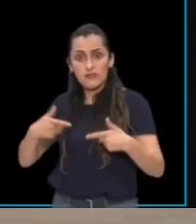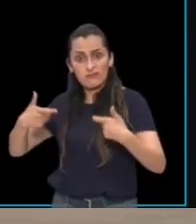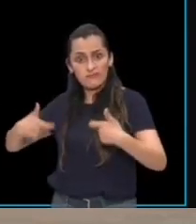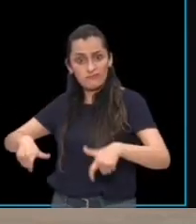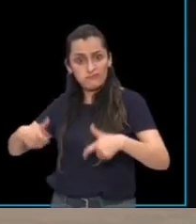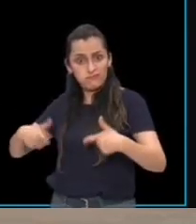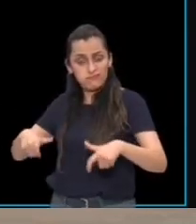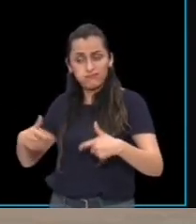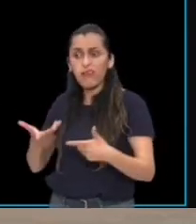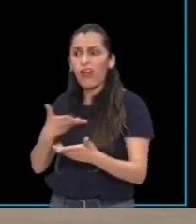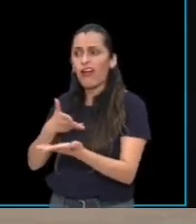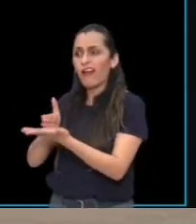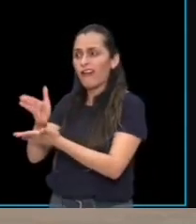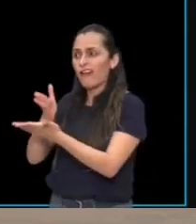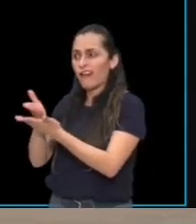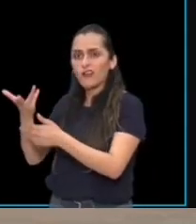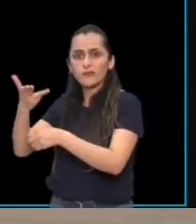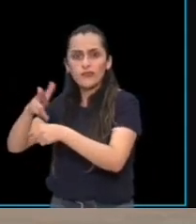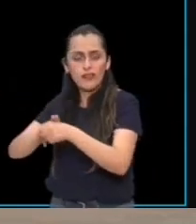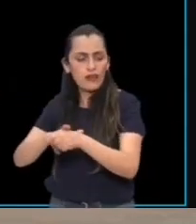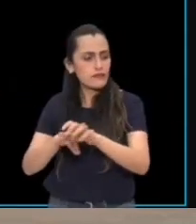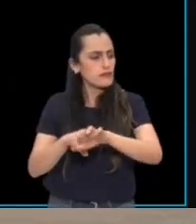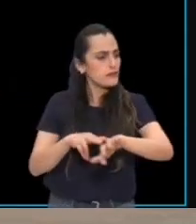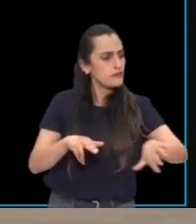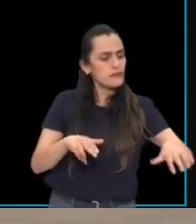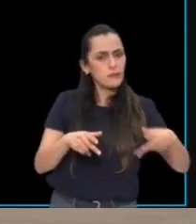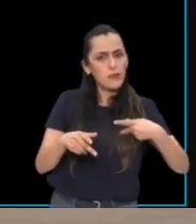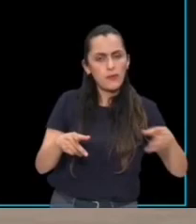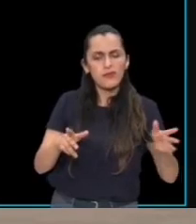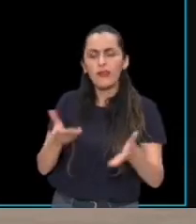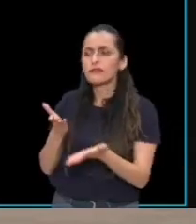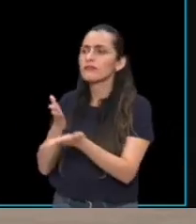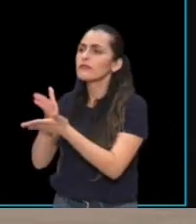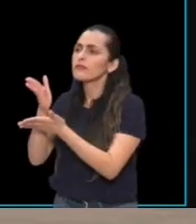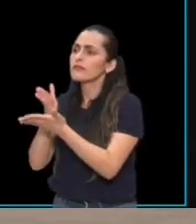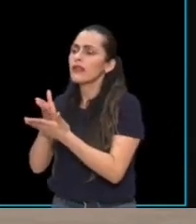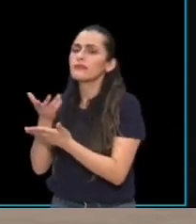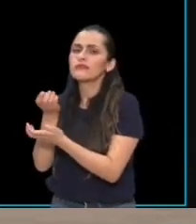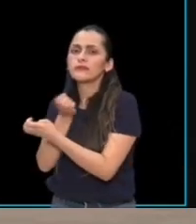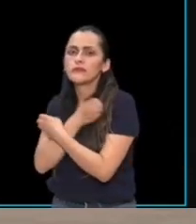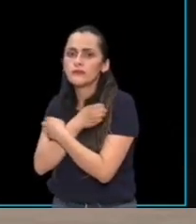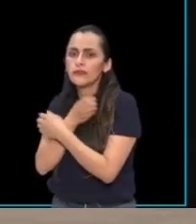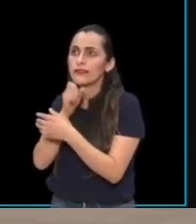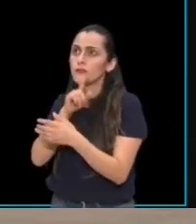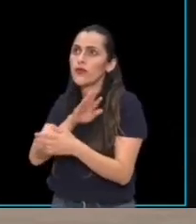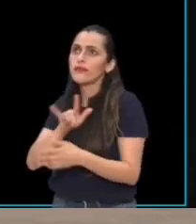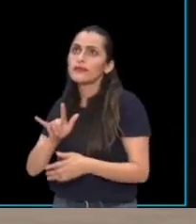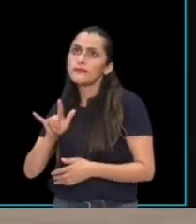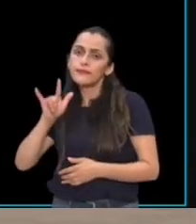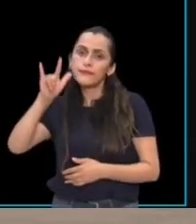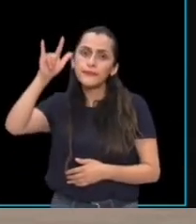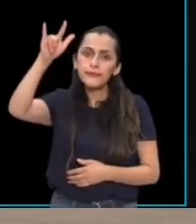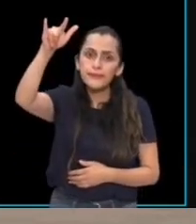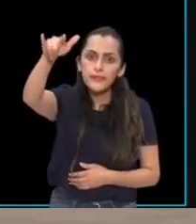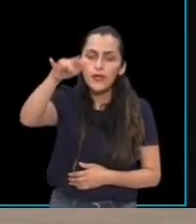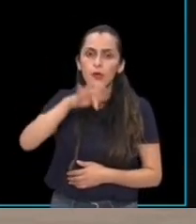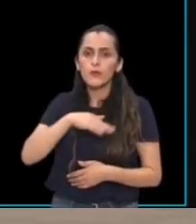poder adquisitivo tienen derecho a la salud, tienen derecho a la educación, tienen derecho a subirse al segundo piso, tienen derecho a